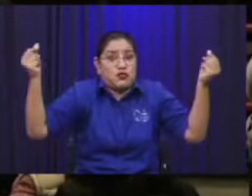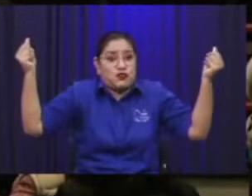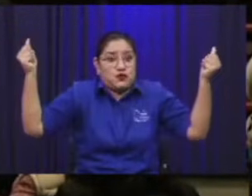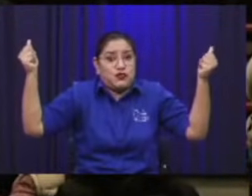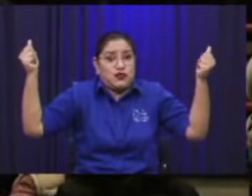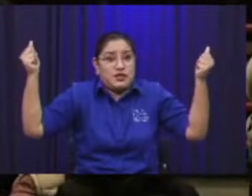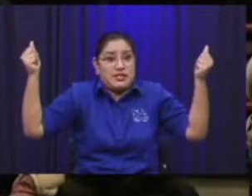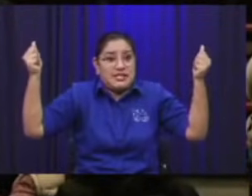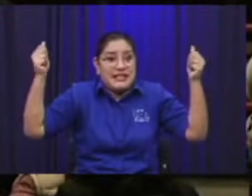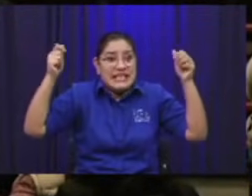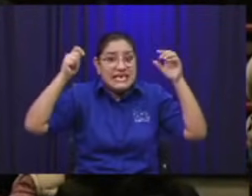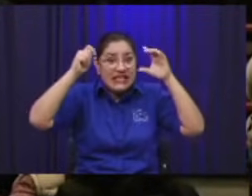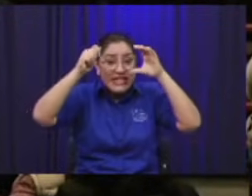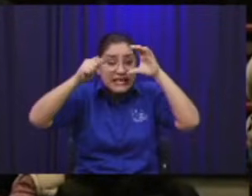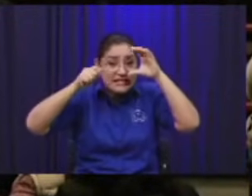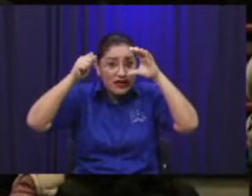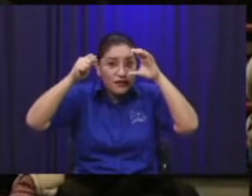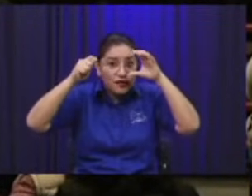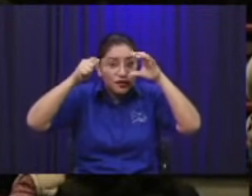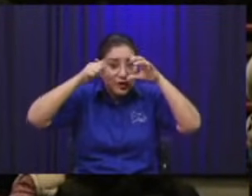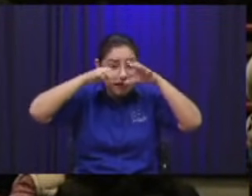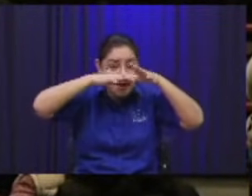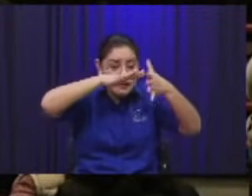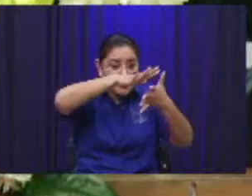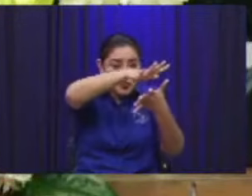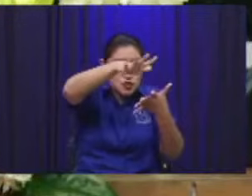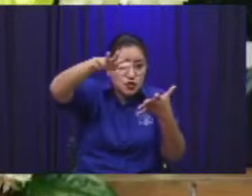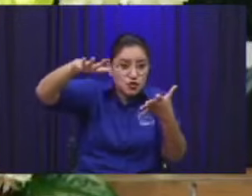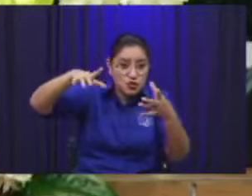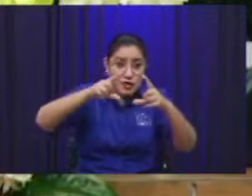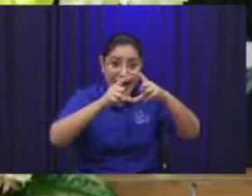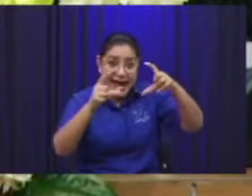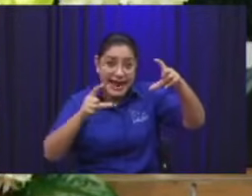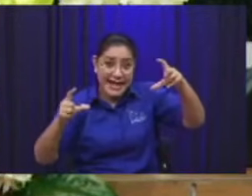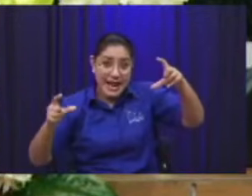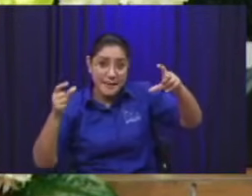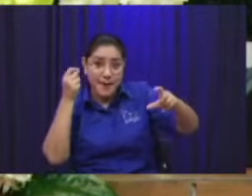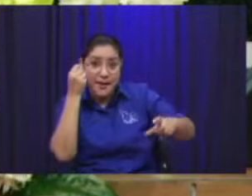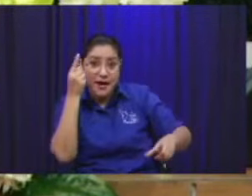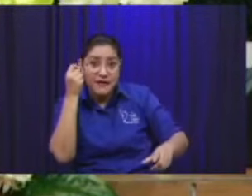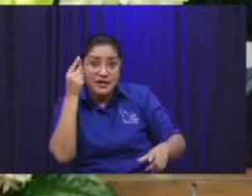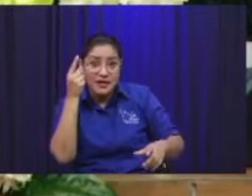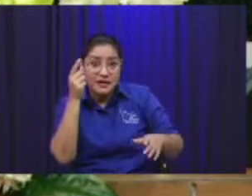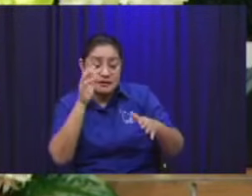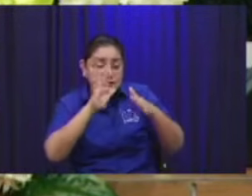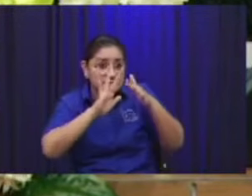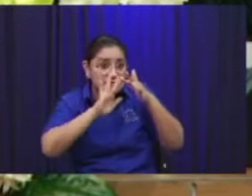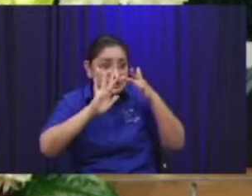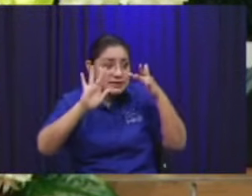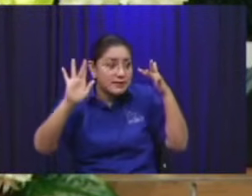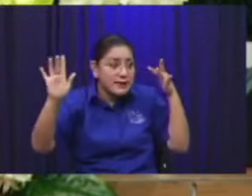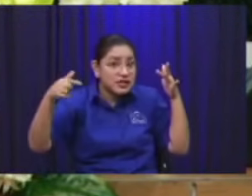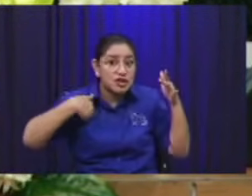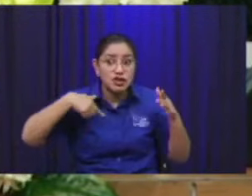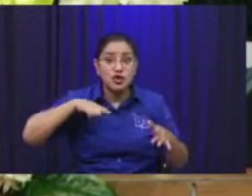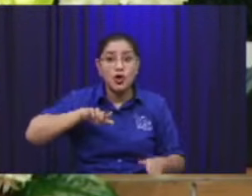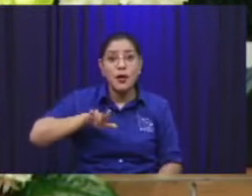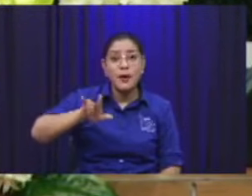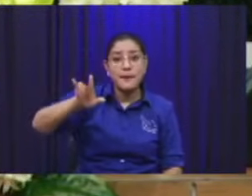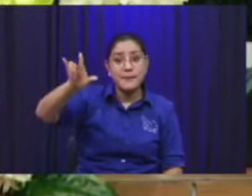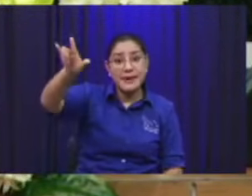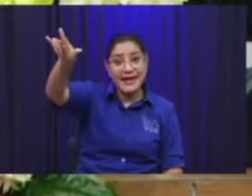usted mira que blanco una cosa enorme se desapareció yo pude viajar de regreso a guatemala